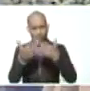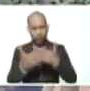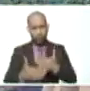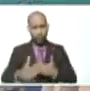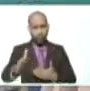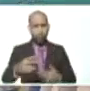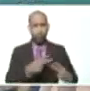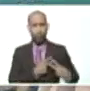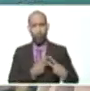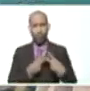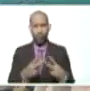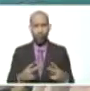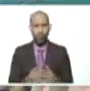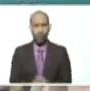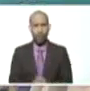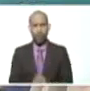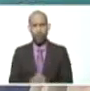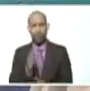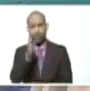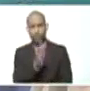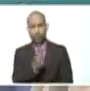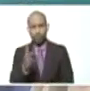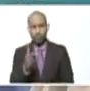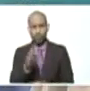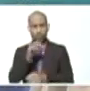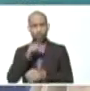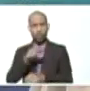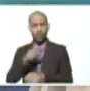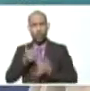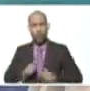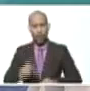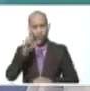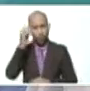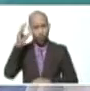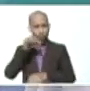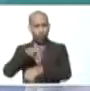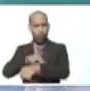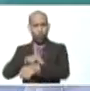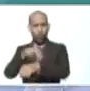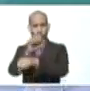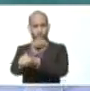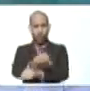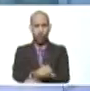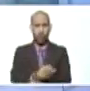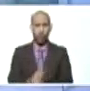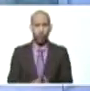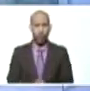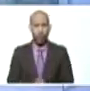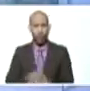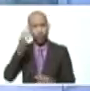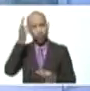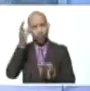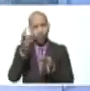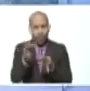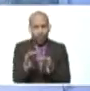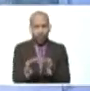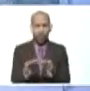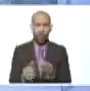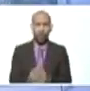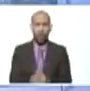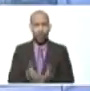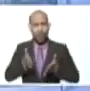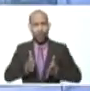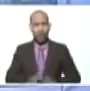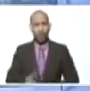gana que el venerable siervo de Dios José Gregorio Hernández Cisneros, fiel laico, nacido